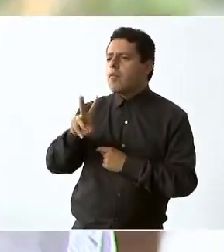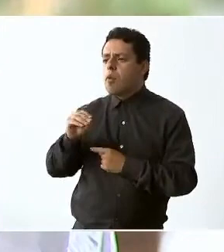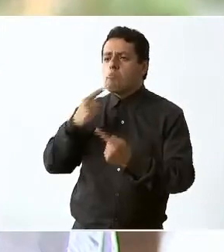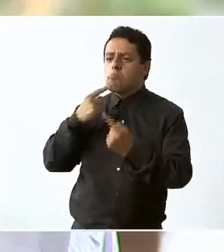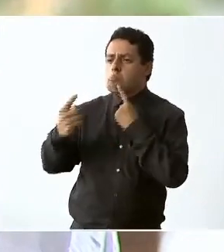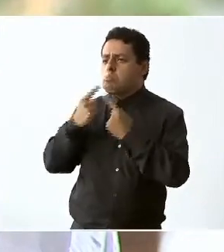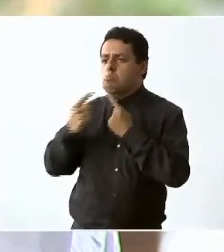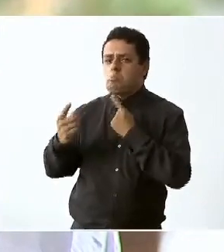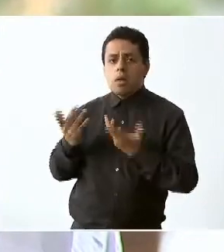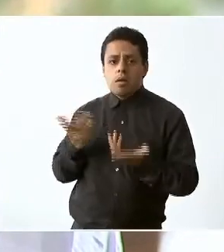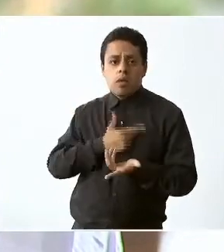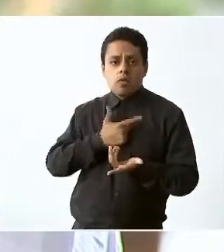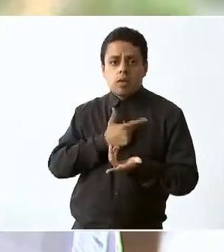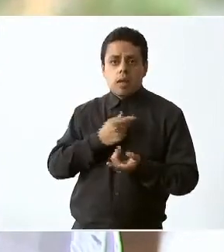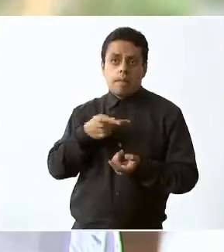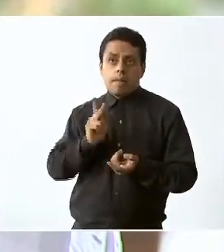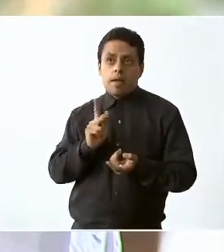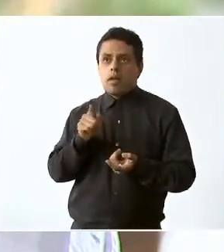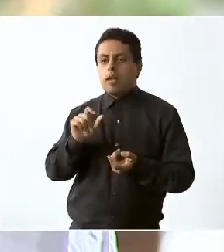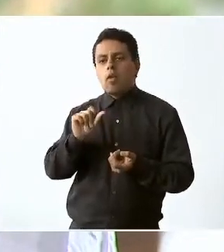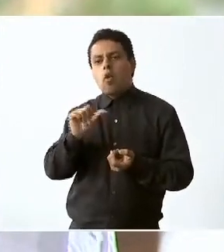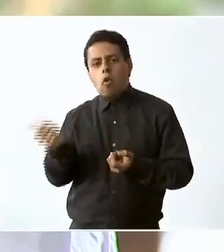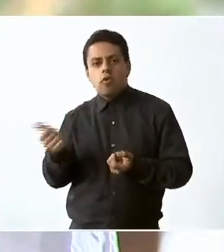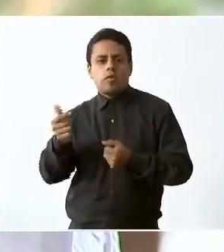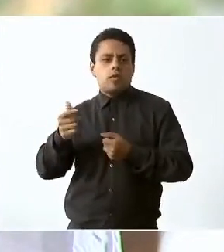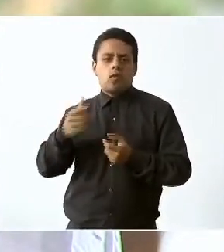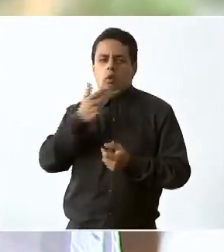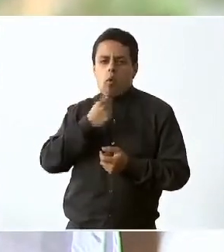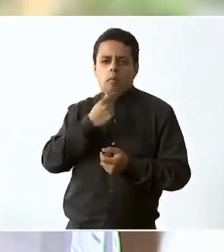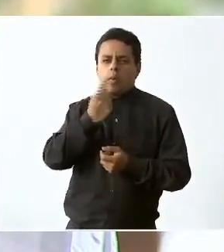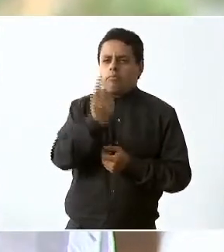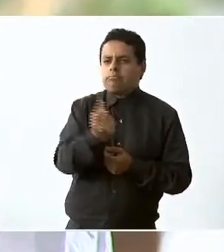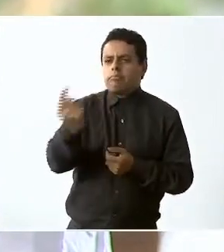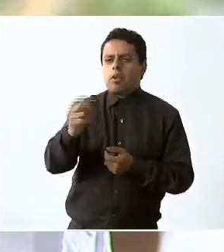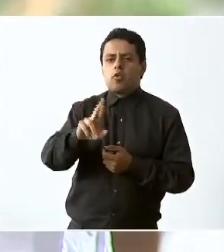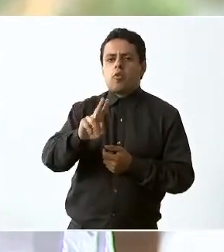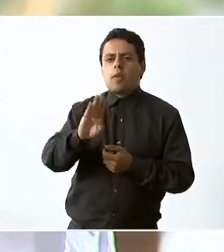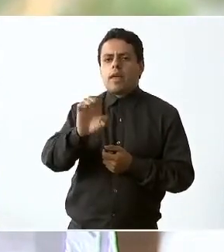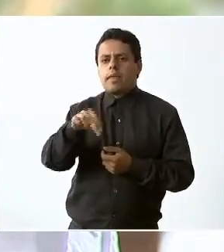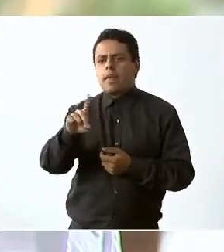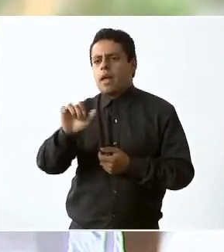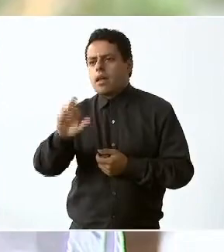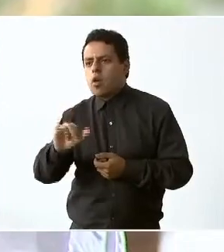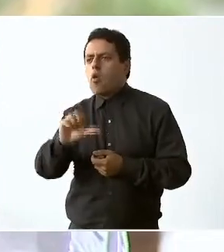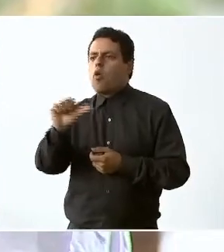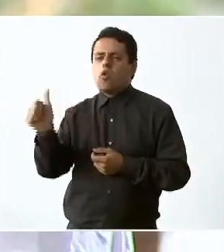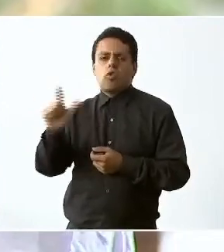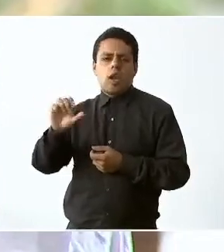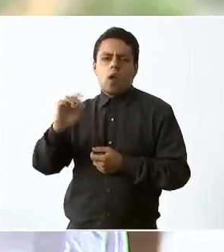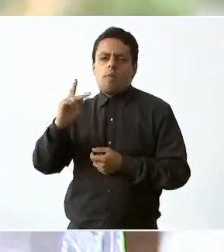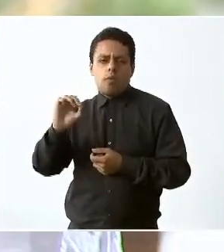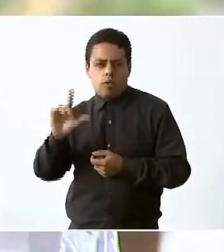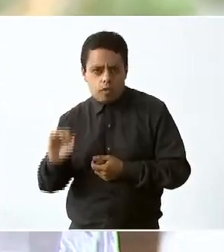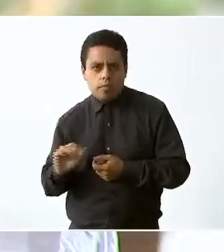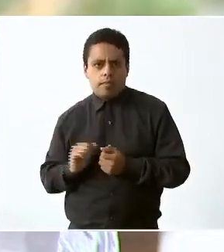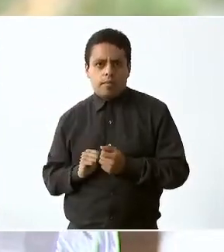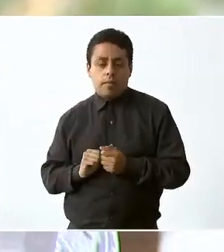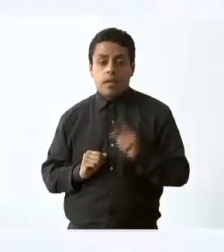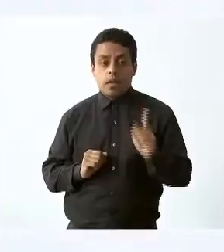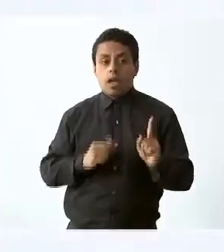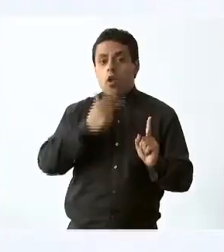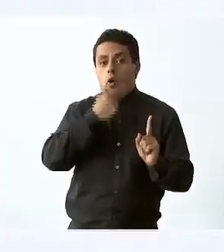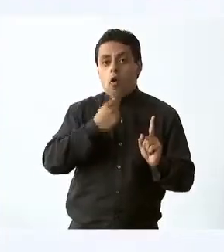pero también con Rubén Darío y Leopoldo Lugones. Por eso Carlos Pellicer identificó su amor a